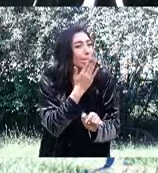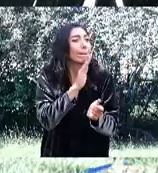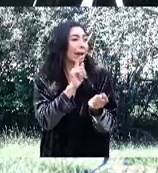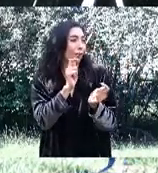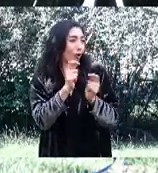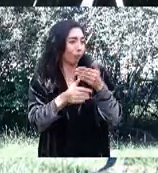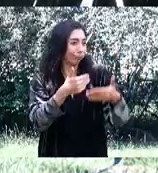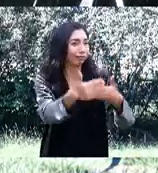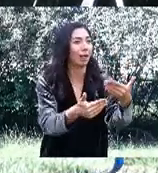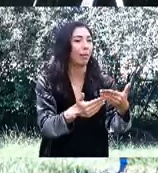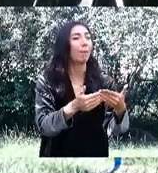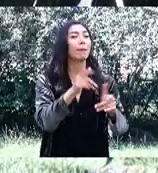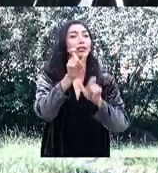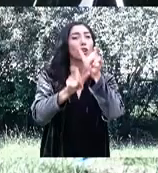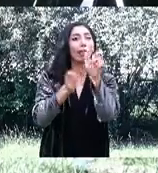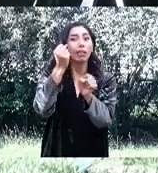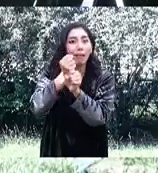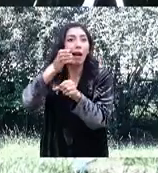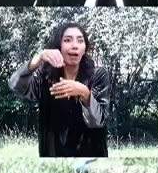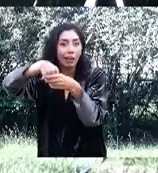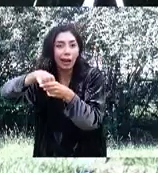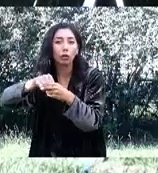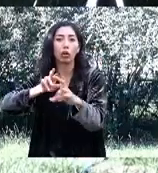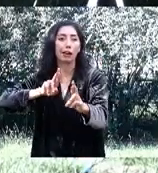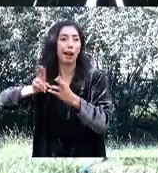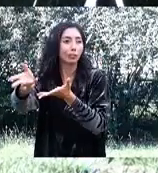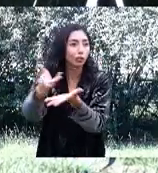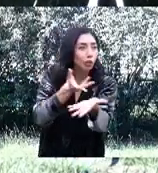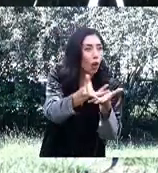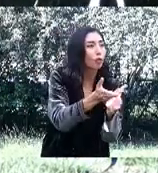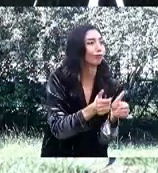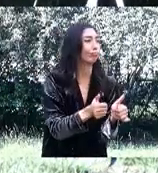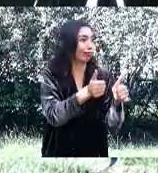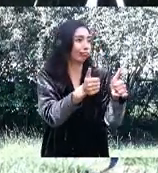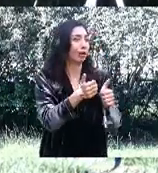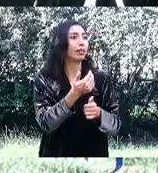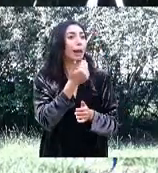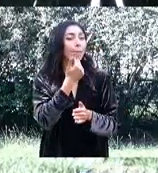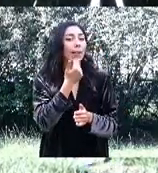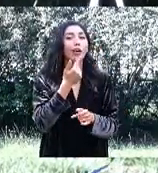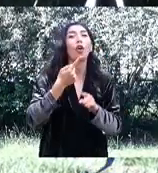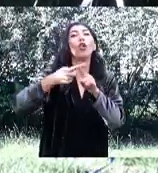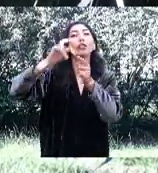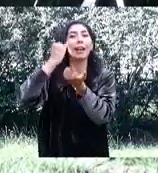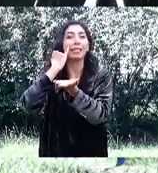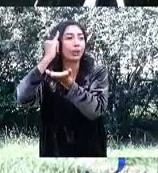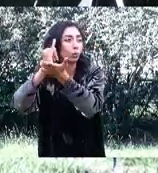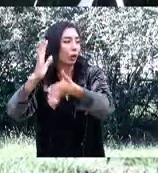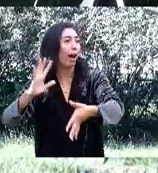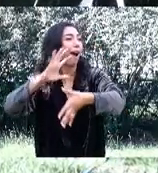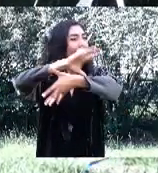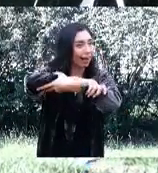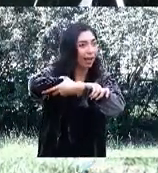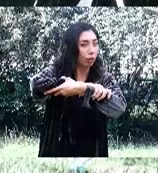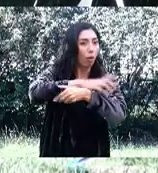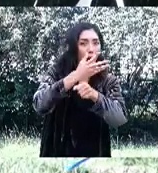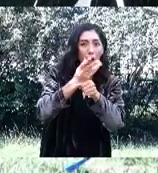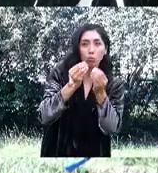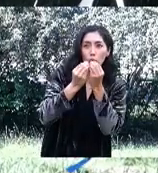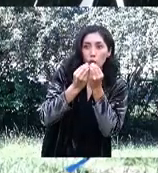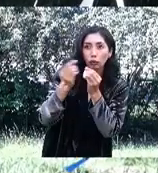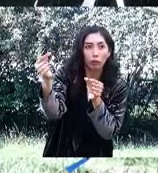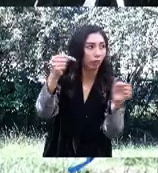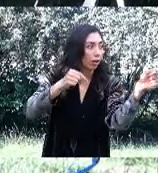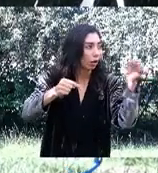trabajan para las relaciones que sostienen los que aquí trabajan para sus aliados que hoy día hay muchos aquí presentes